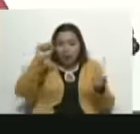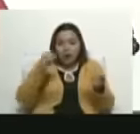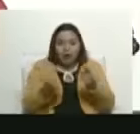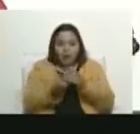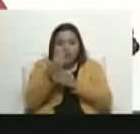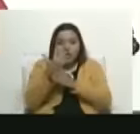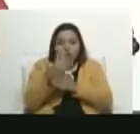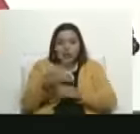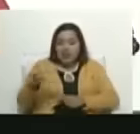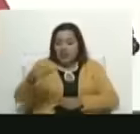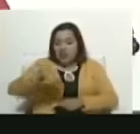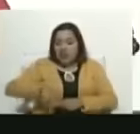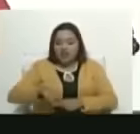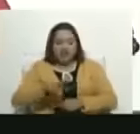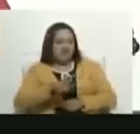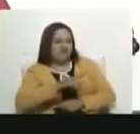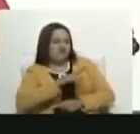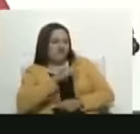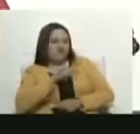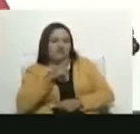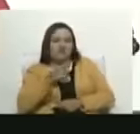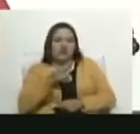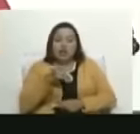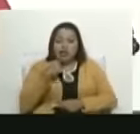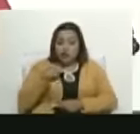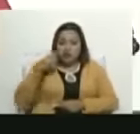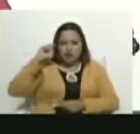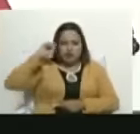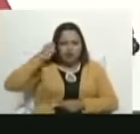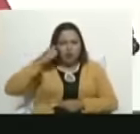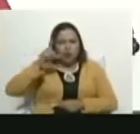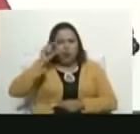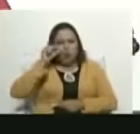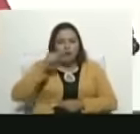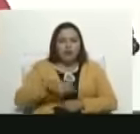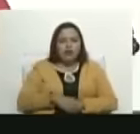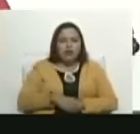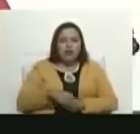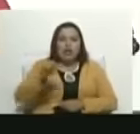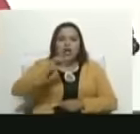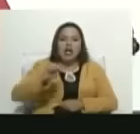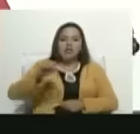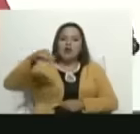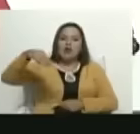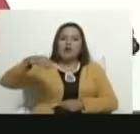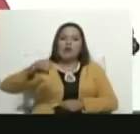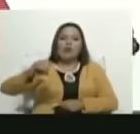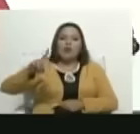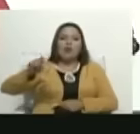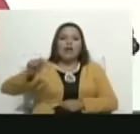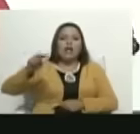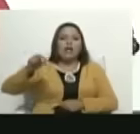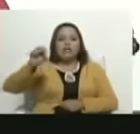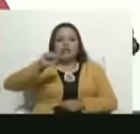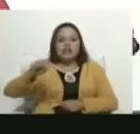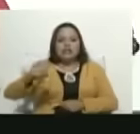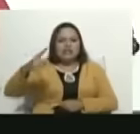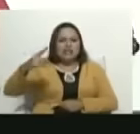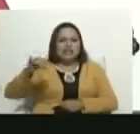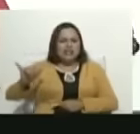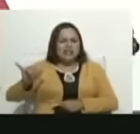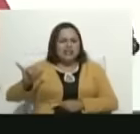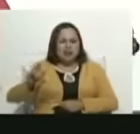y ellos arrogantes como son. Yo me recuerdo que el sionista de Smolaski ahí se paró a decir 4 estupideces.